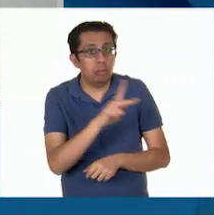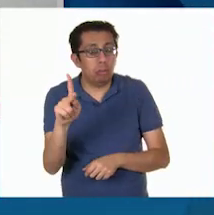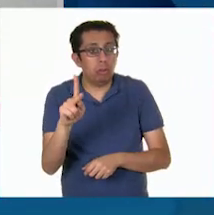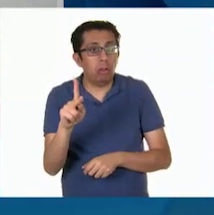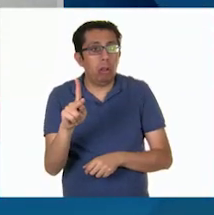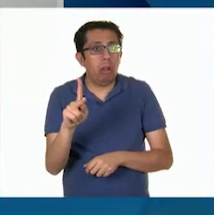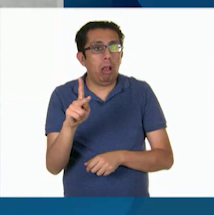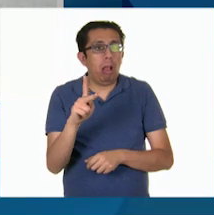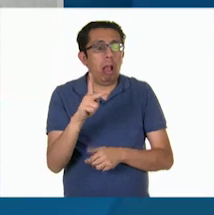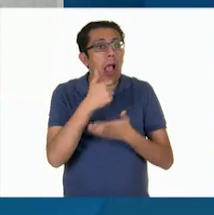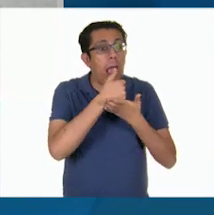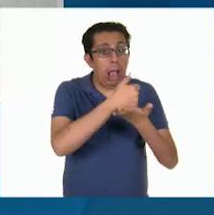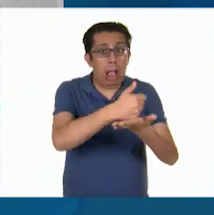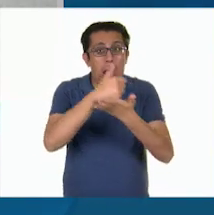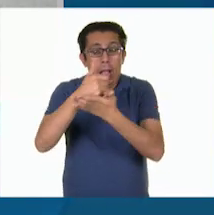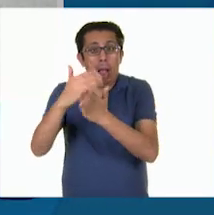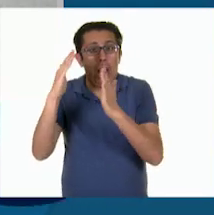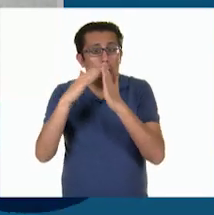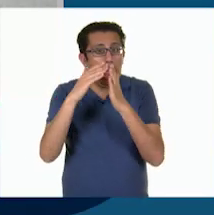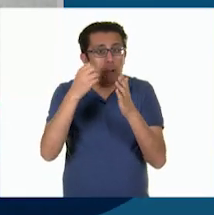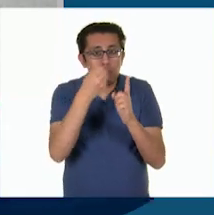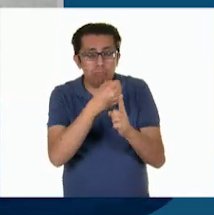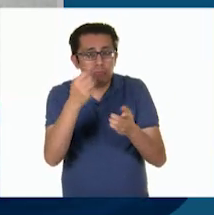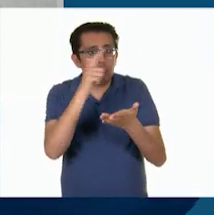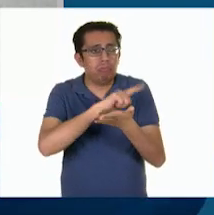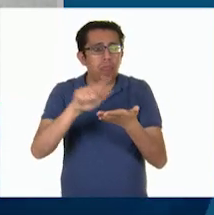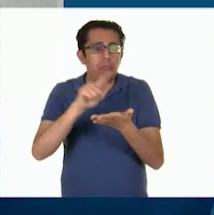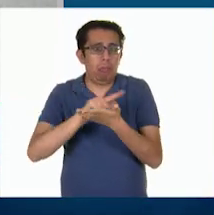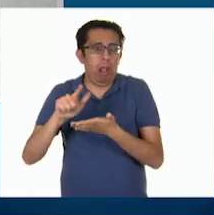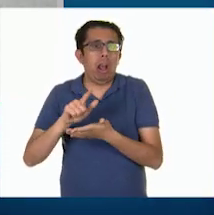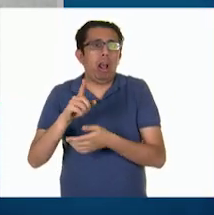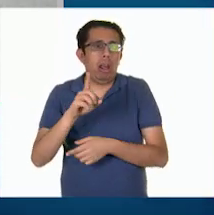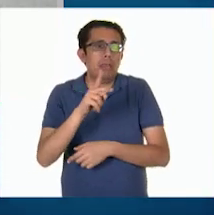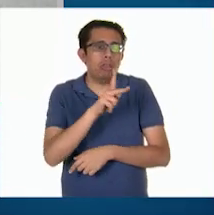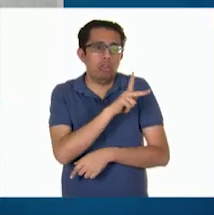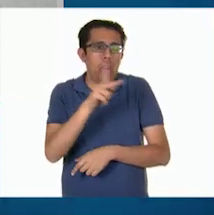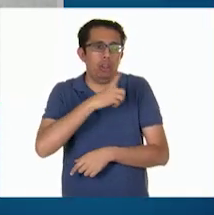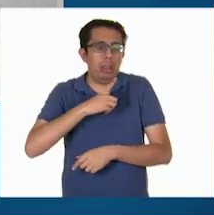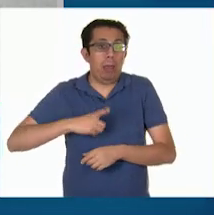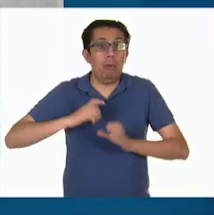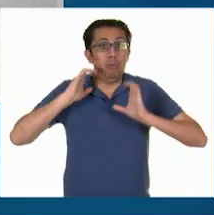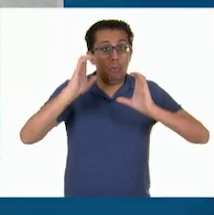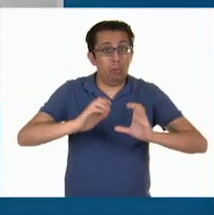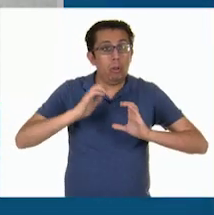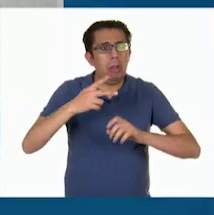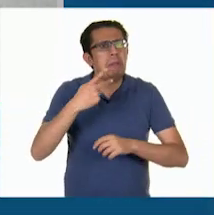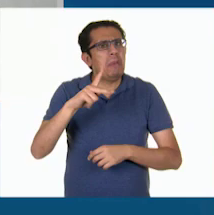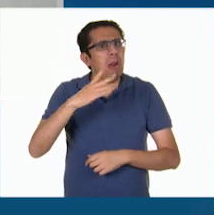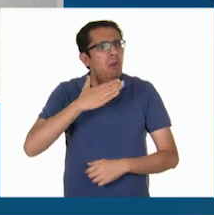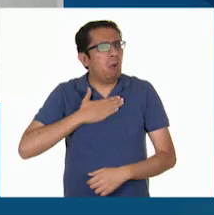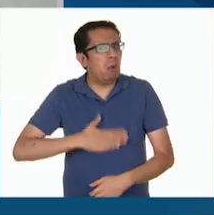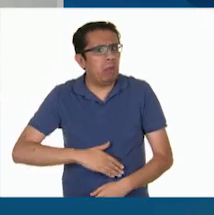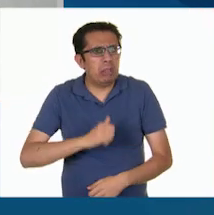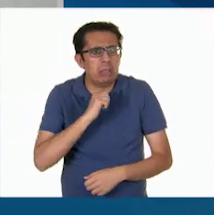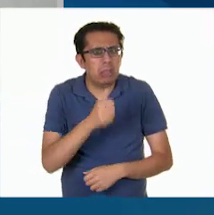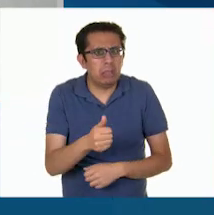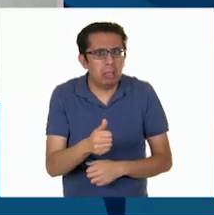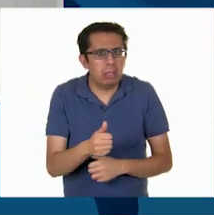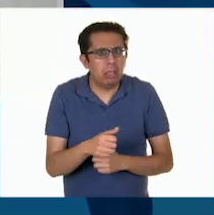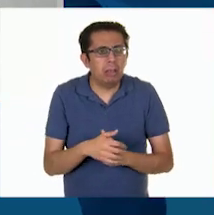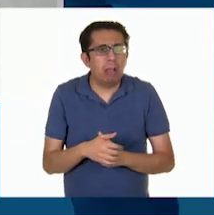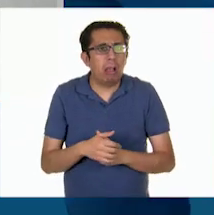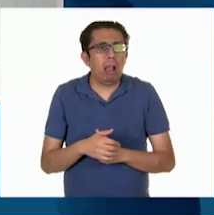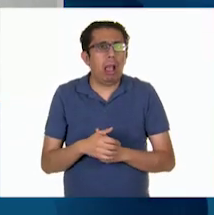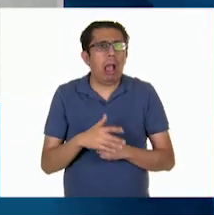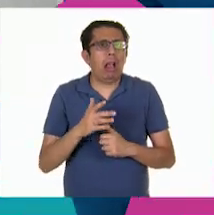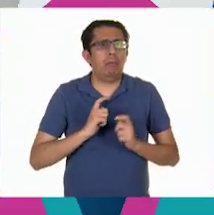las labores domésticas porque todos vivimos en ella y debemos cuidarla. Pero algo que se me hace injusto es de que no se repartan bien